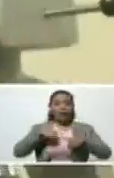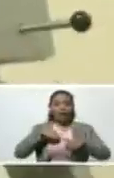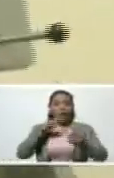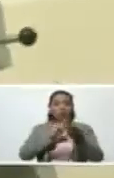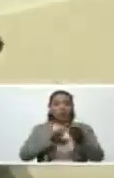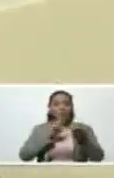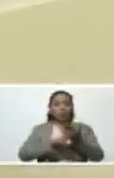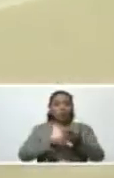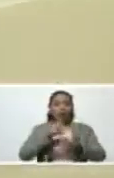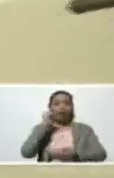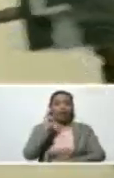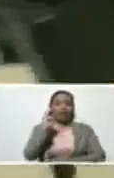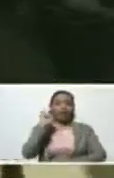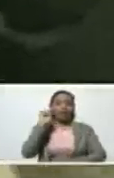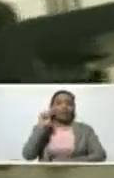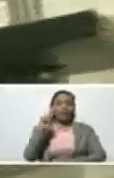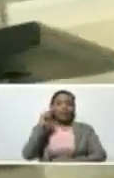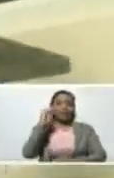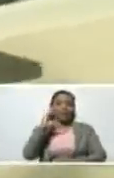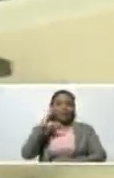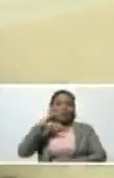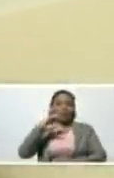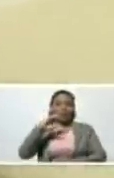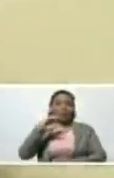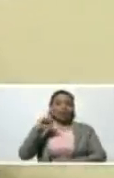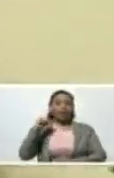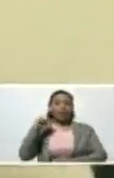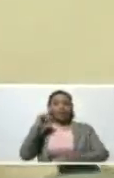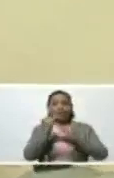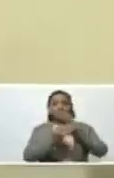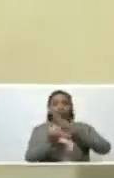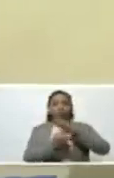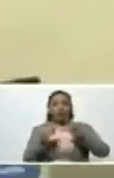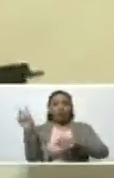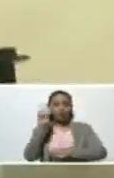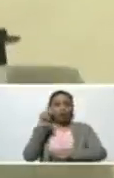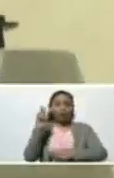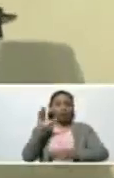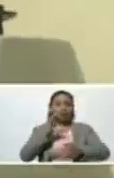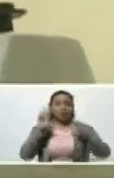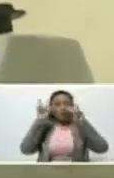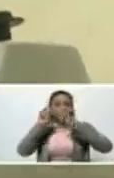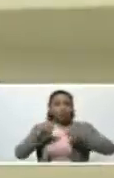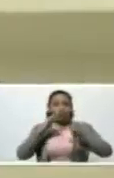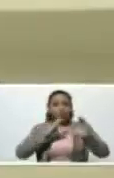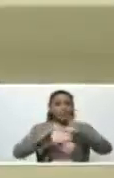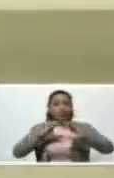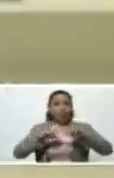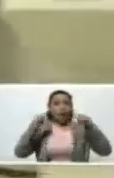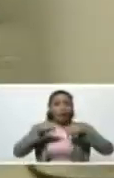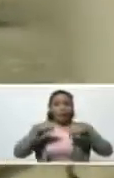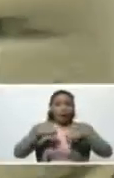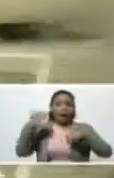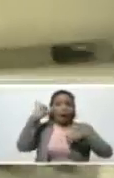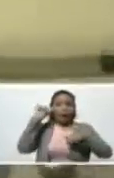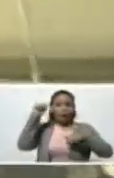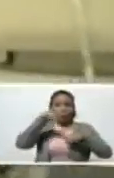Instituto Venezolano de Investigaciones Científicas. ¿Qué nos vamos a encontrar en esta segunda parada? Bueno, presidente, aquí tenemos